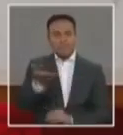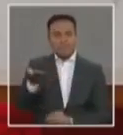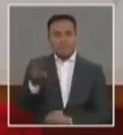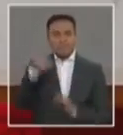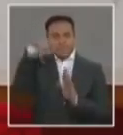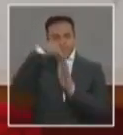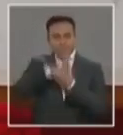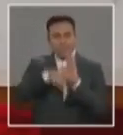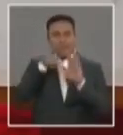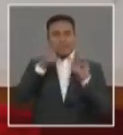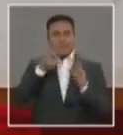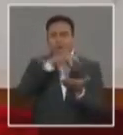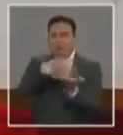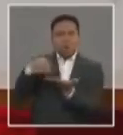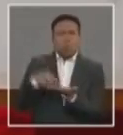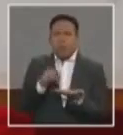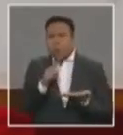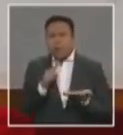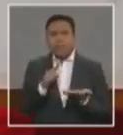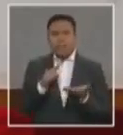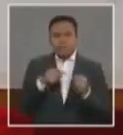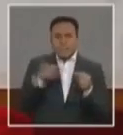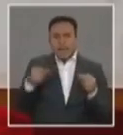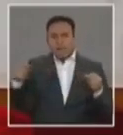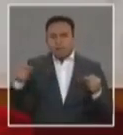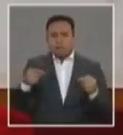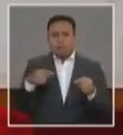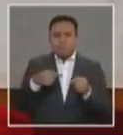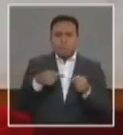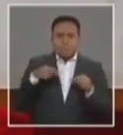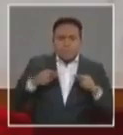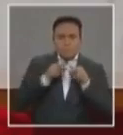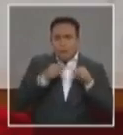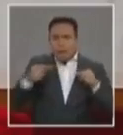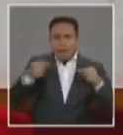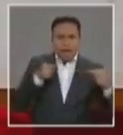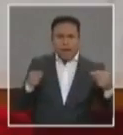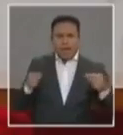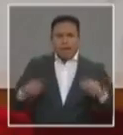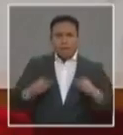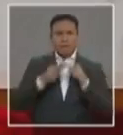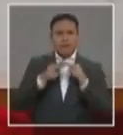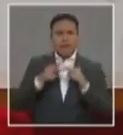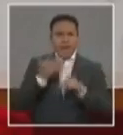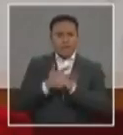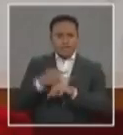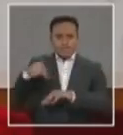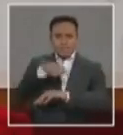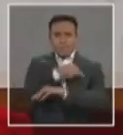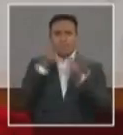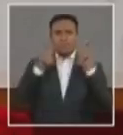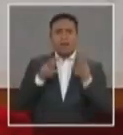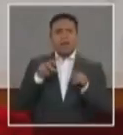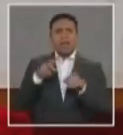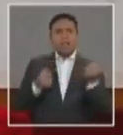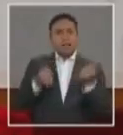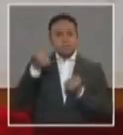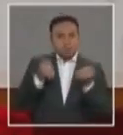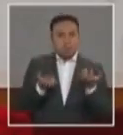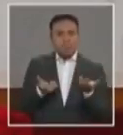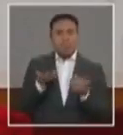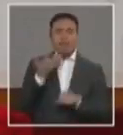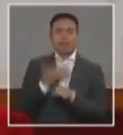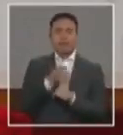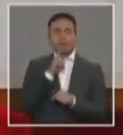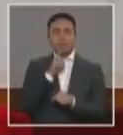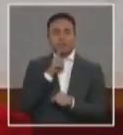ese estudio lo hizo rumbo colectivo no sé si lo lo ubican ustedes que es un centro de estudios bastante importante y muy serio en el